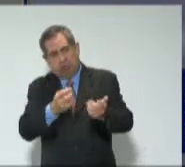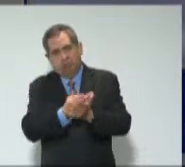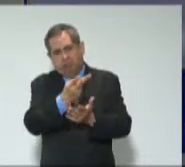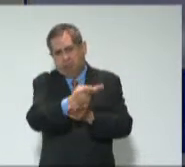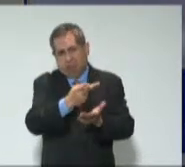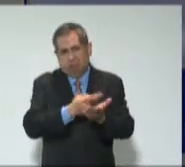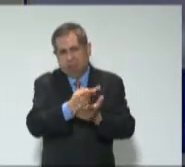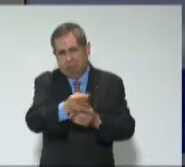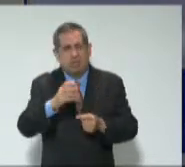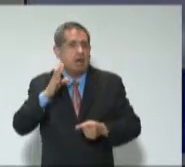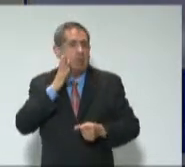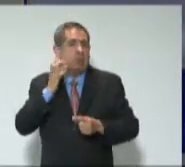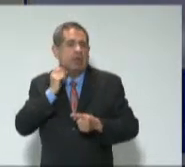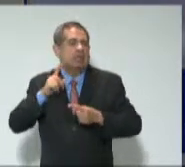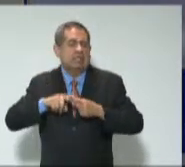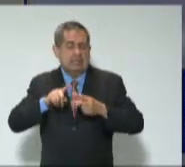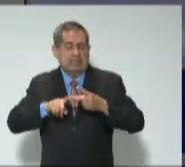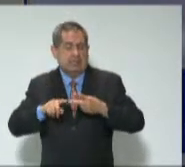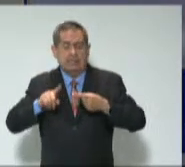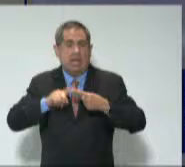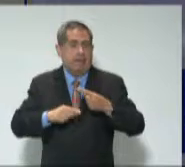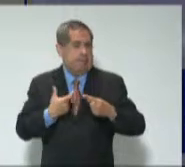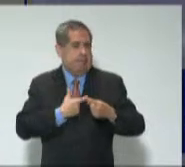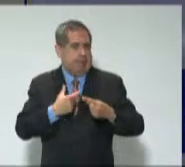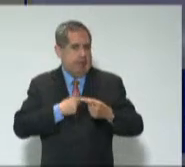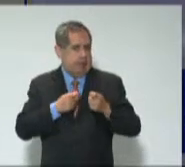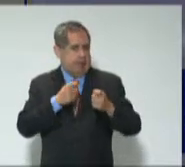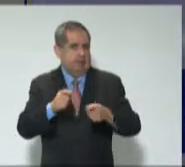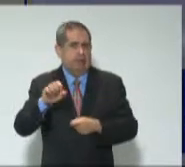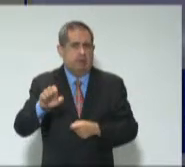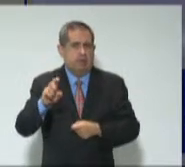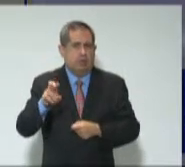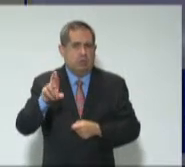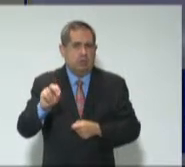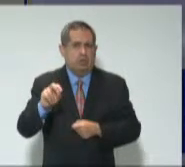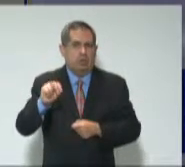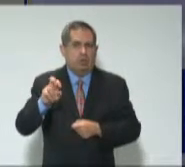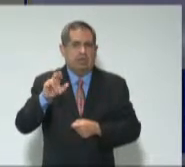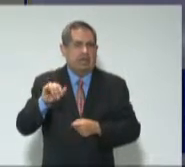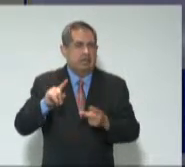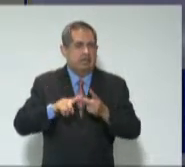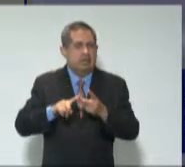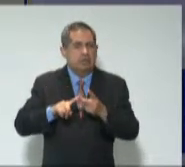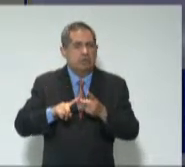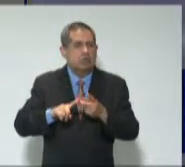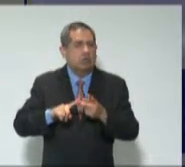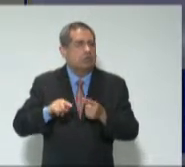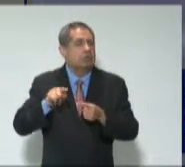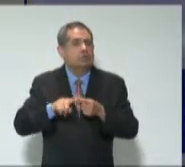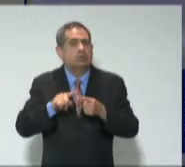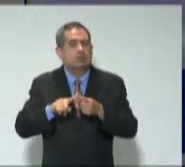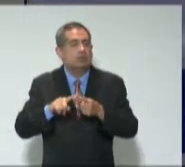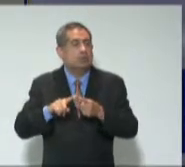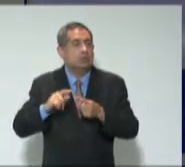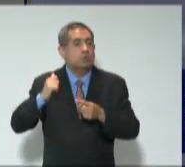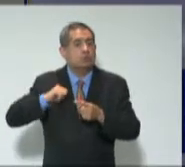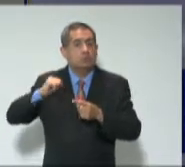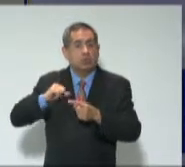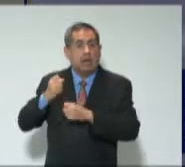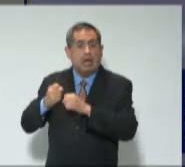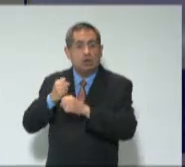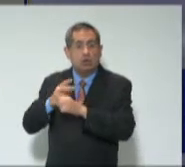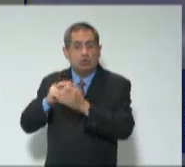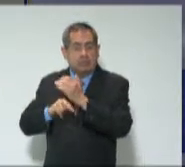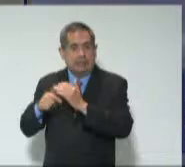de diputados uno es la medalla Eduardo nedi Mártires de la legislatura de